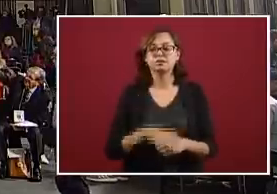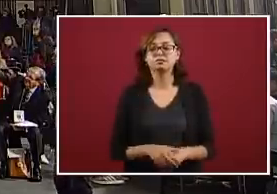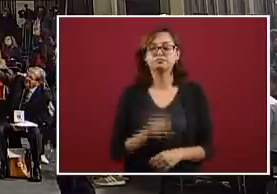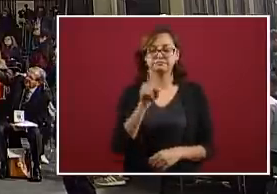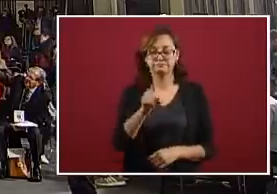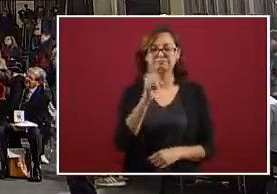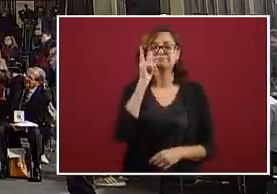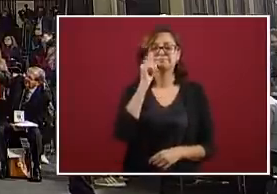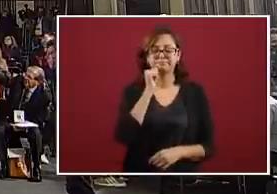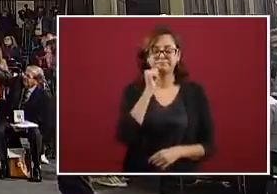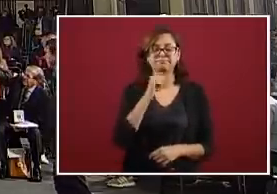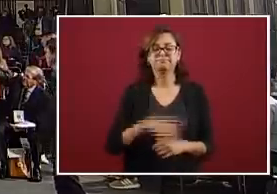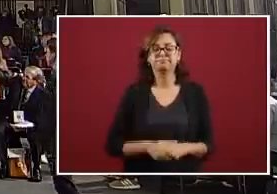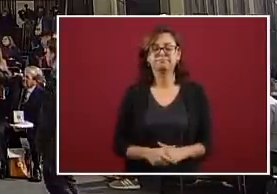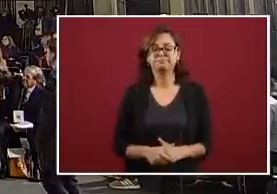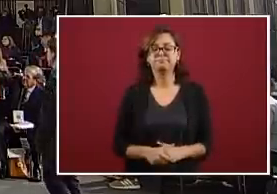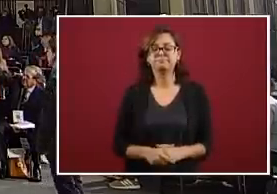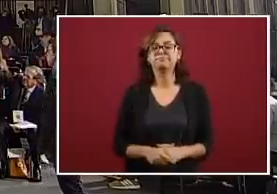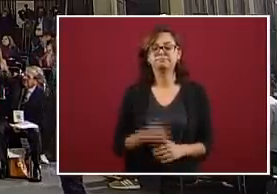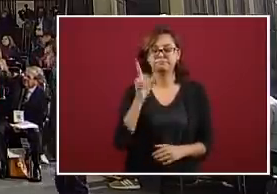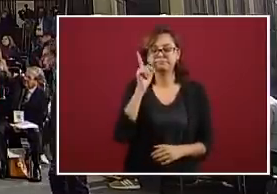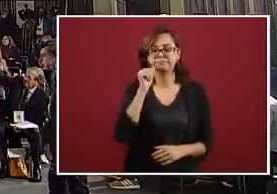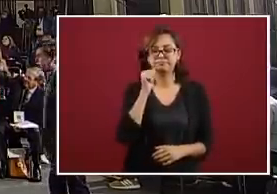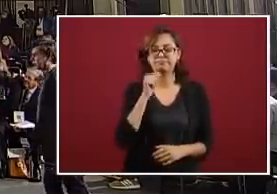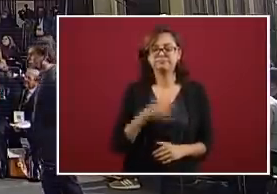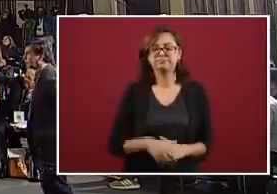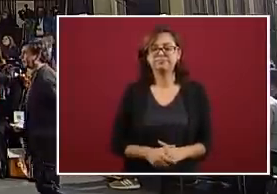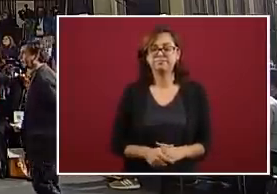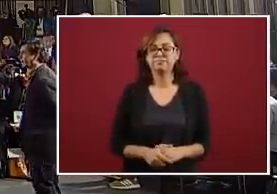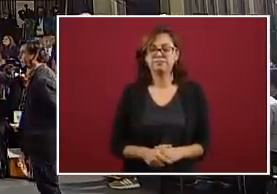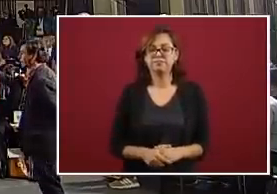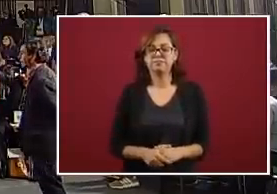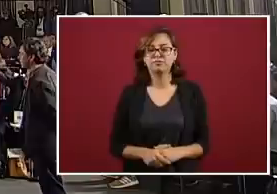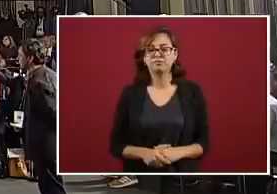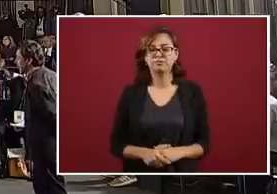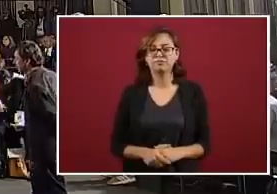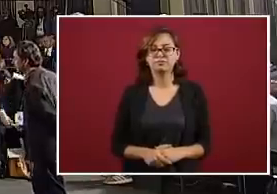primera. Mañana.